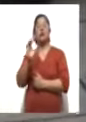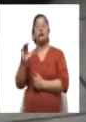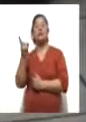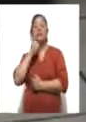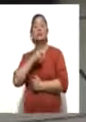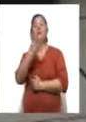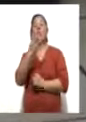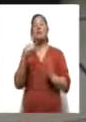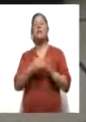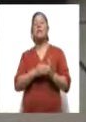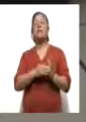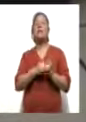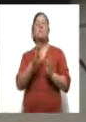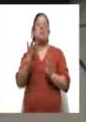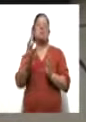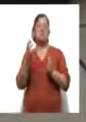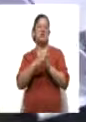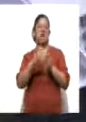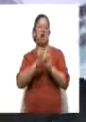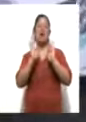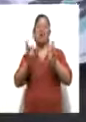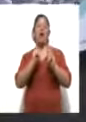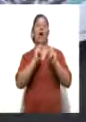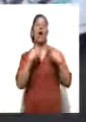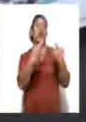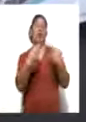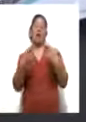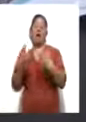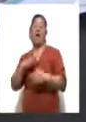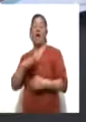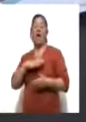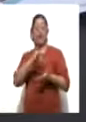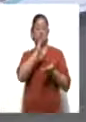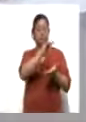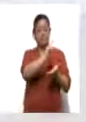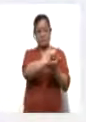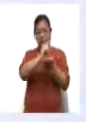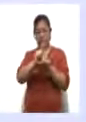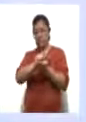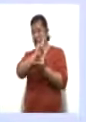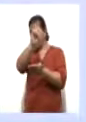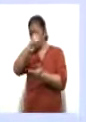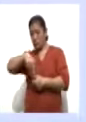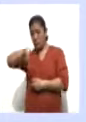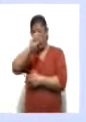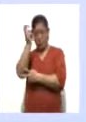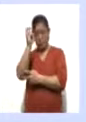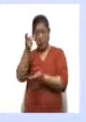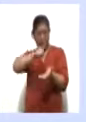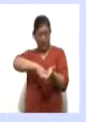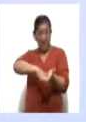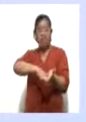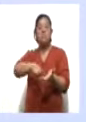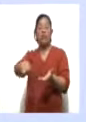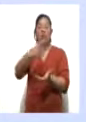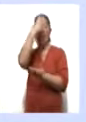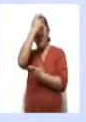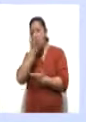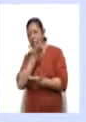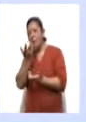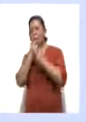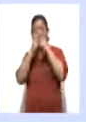de 4,000 kits de protección que constan de sanitizante, cubrebocas y careta. Se ha insistido mucho en el tema